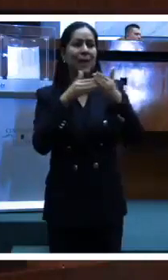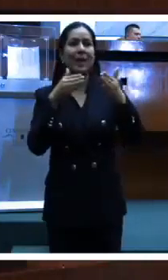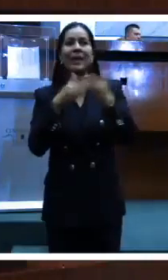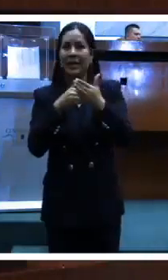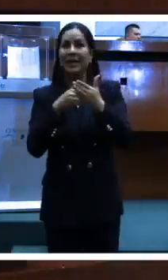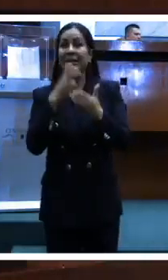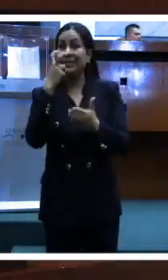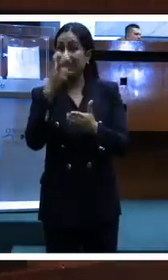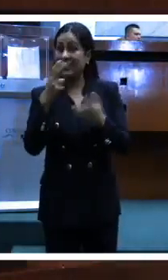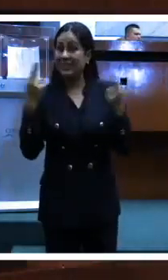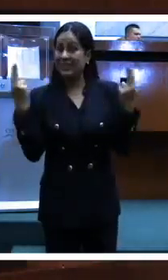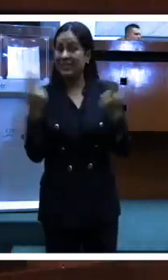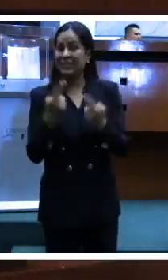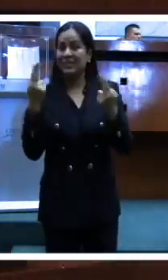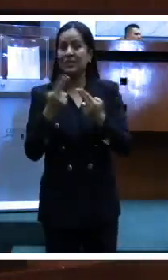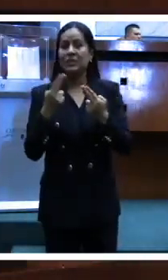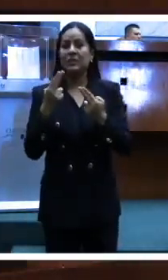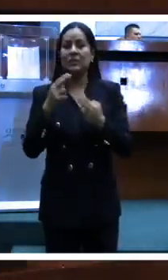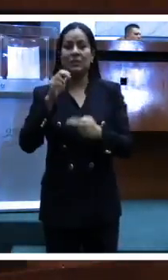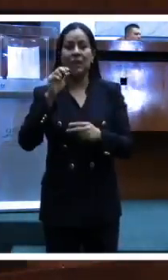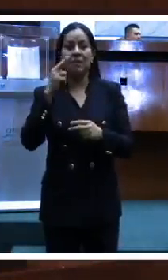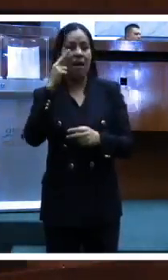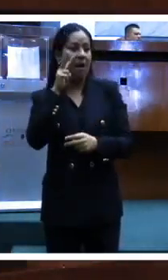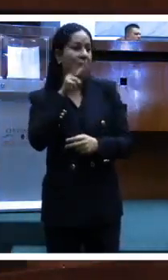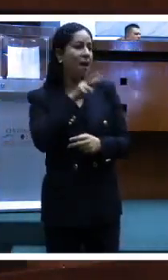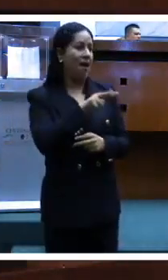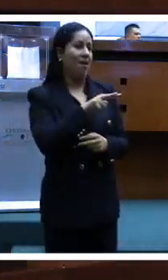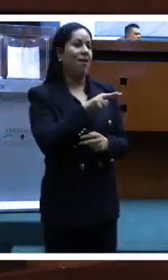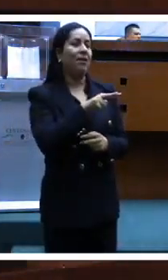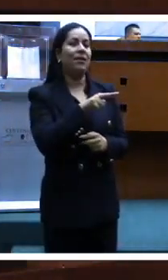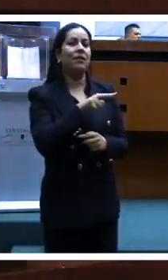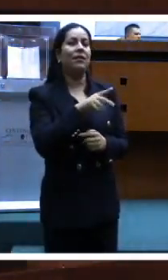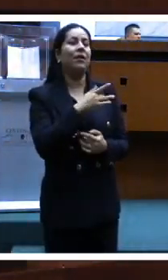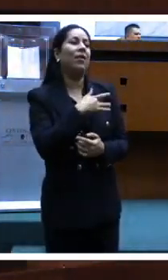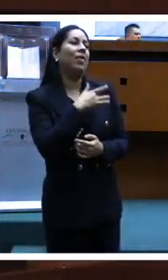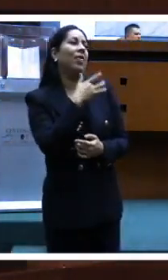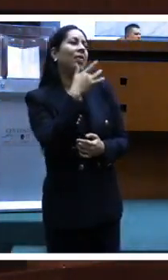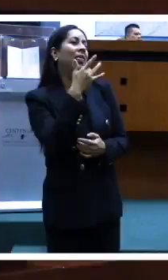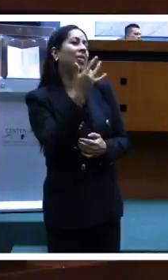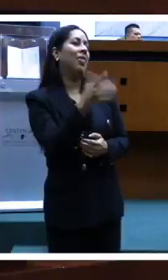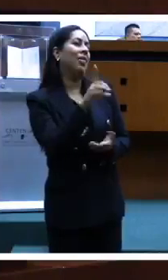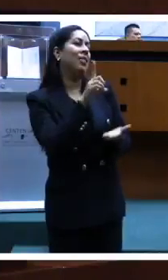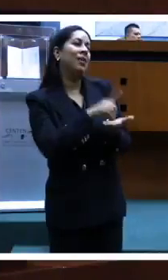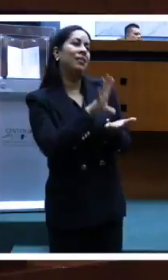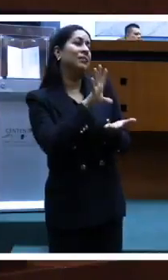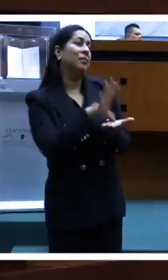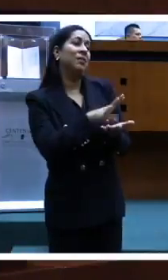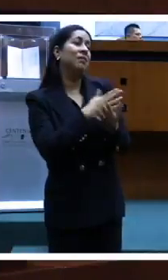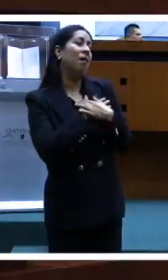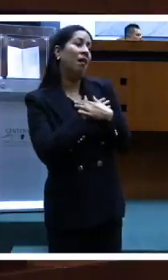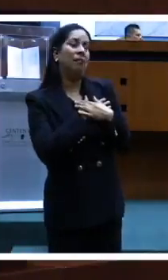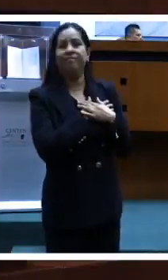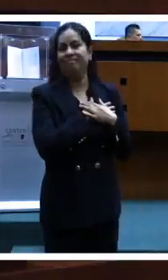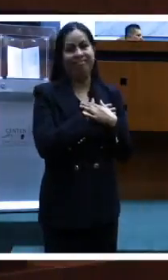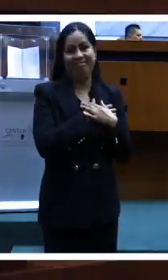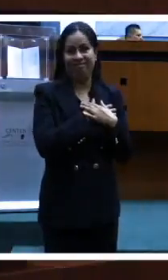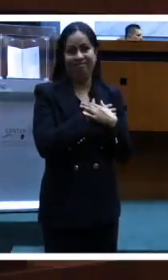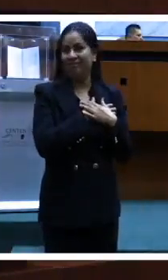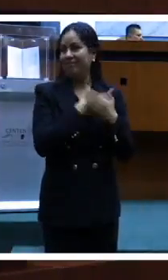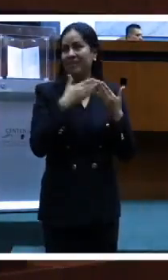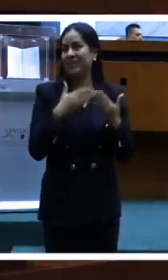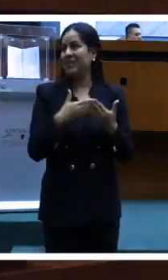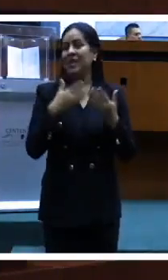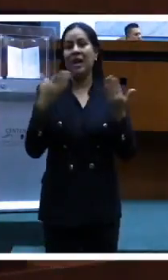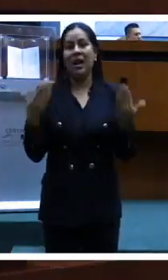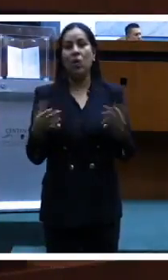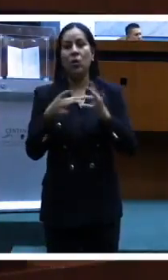son las que se necesitan voltear a ver y dejar de romantizar la discapacidad, porque es la única